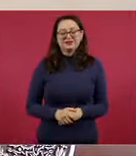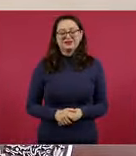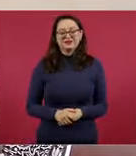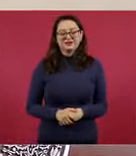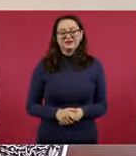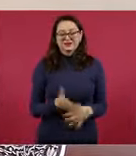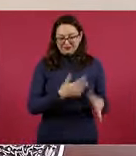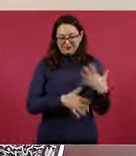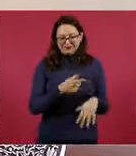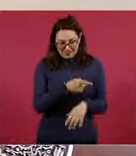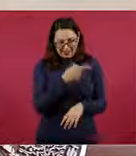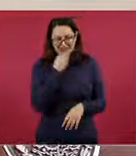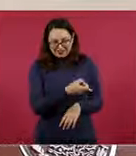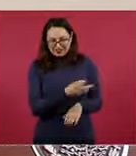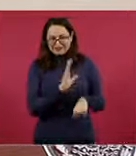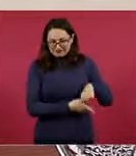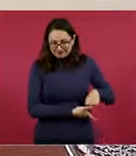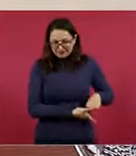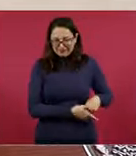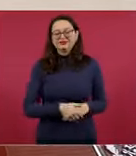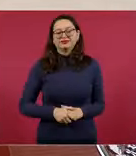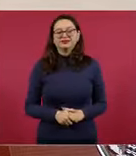Sí. De las señas.